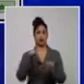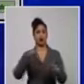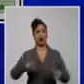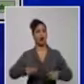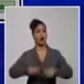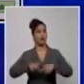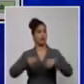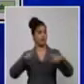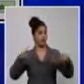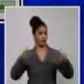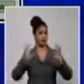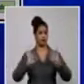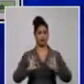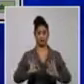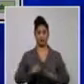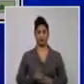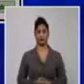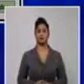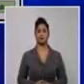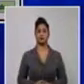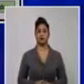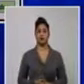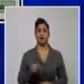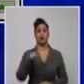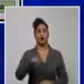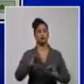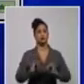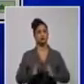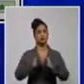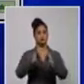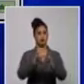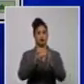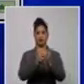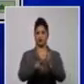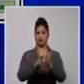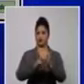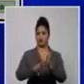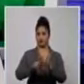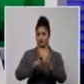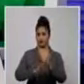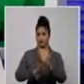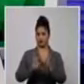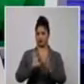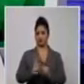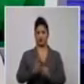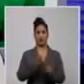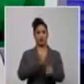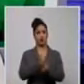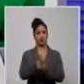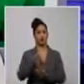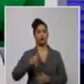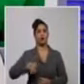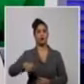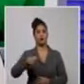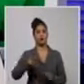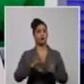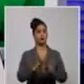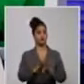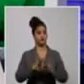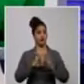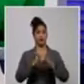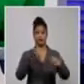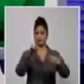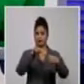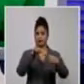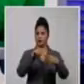ascendente. Estas son las provincias. Los municipios, pues se mantiene Guantánamo. Aquí en estos